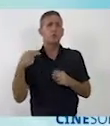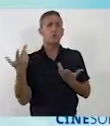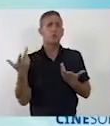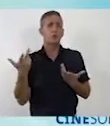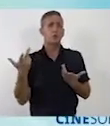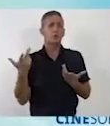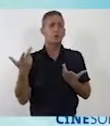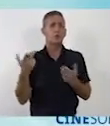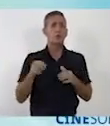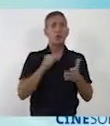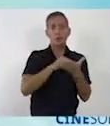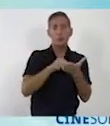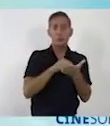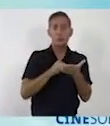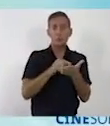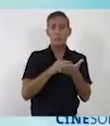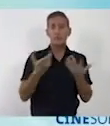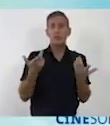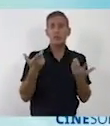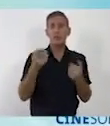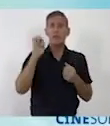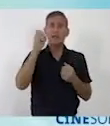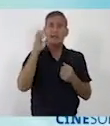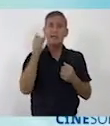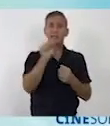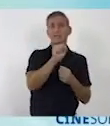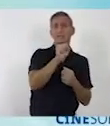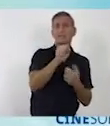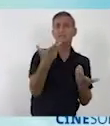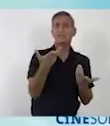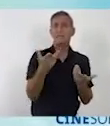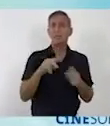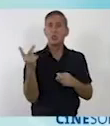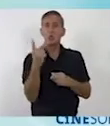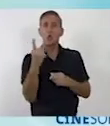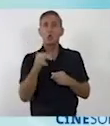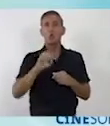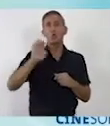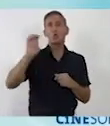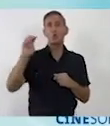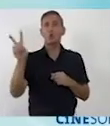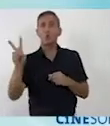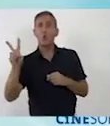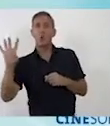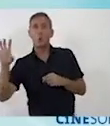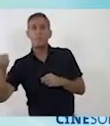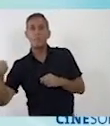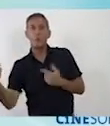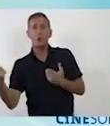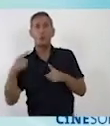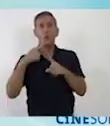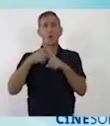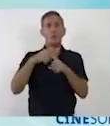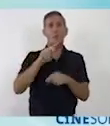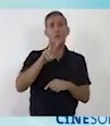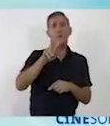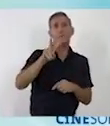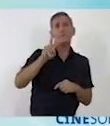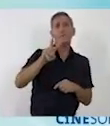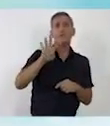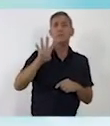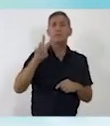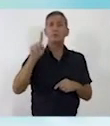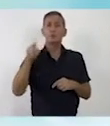y tenemos que multiplicamos la cantidad de sustancia que hay en la ecuación ajustada, 2 moles por 24,8, y que vamos a